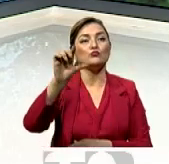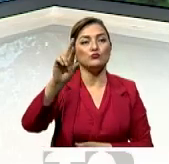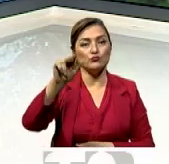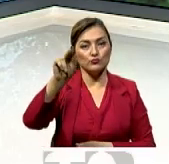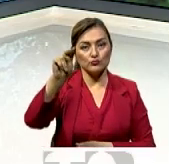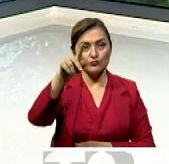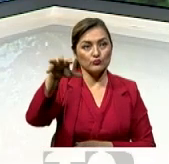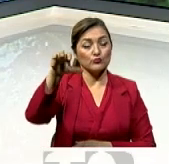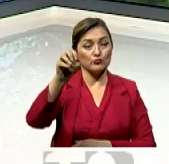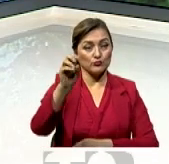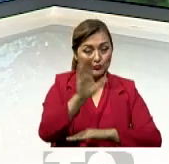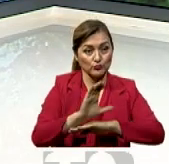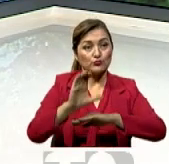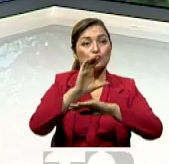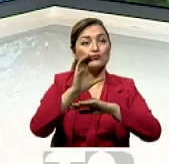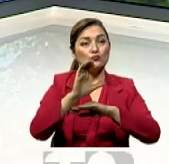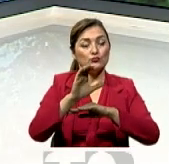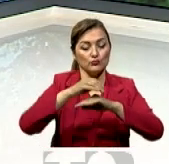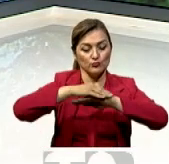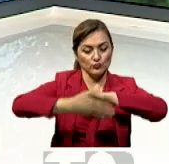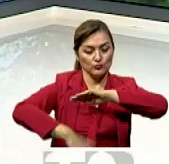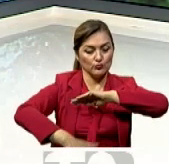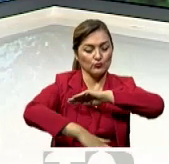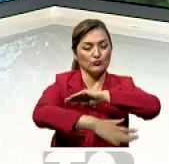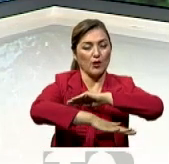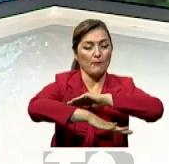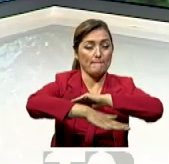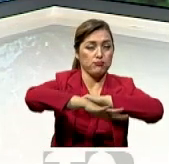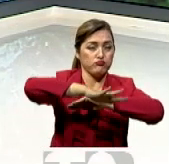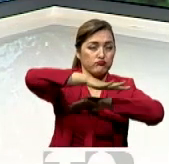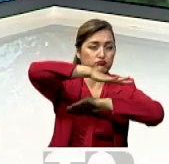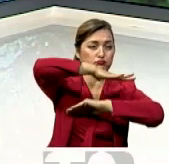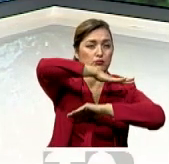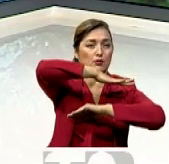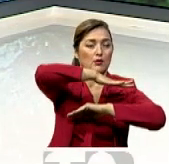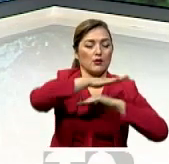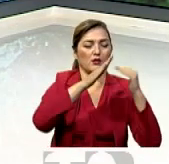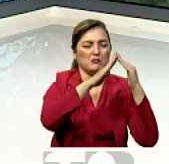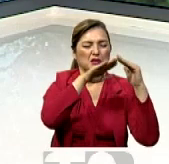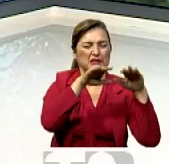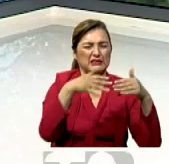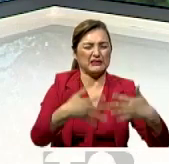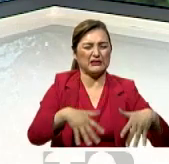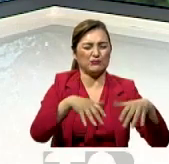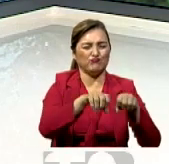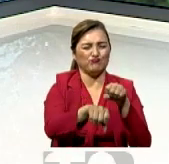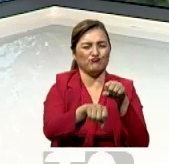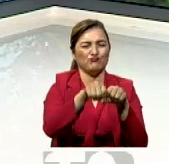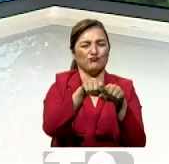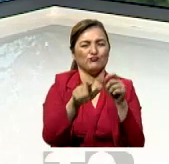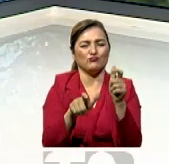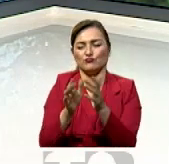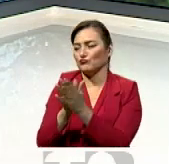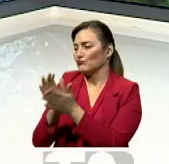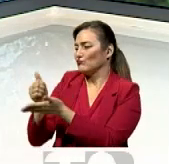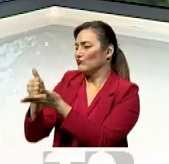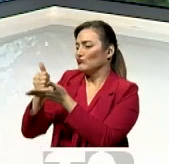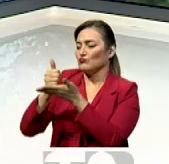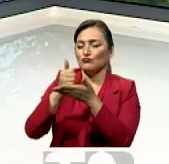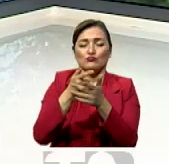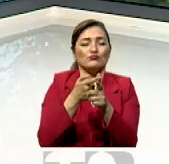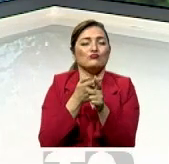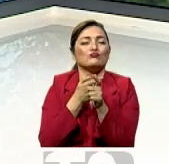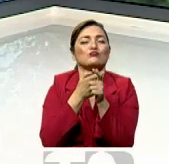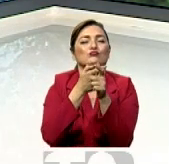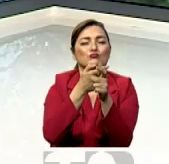Conocoto, una quebrada se desbordó por las fuertes lluvias hace una semana y afectó gravemente a una vivienda. Los moradores piden ayuda urgente a las autoridades